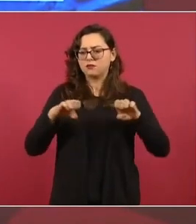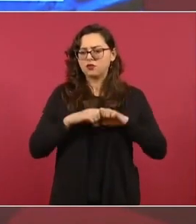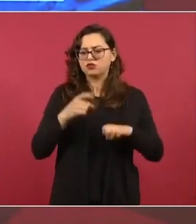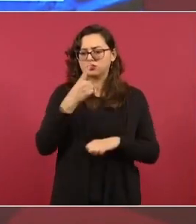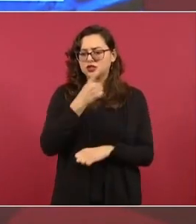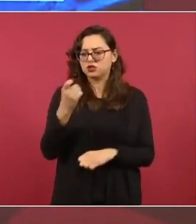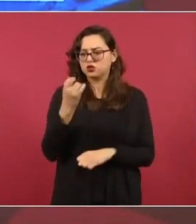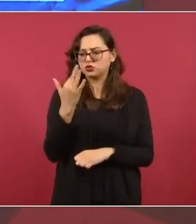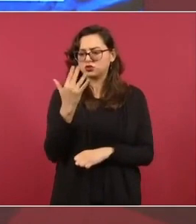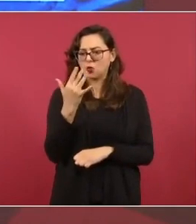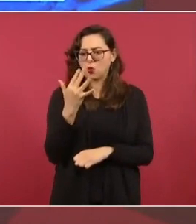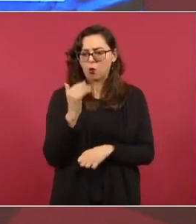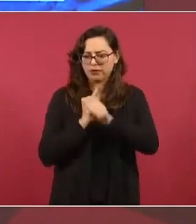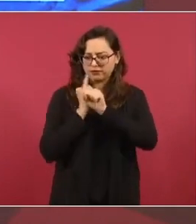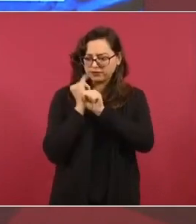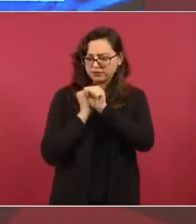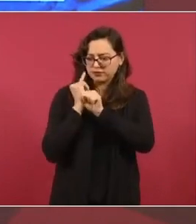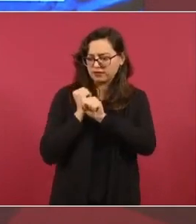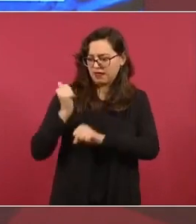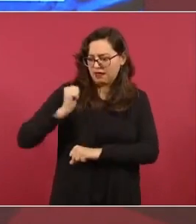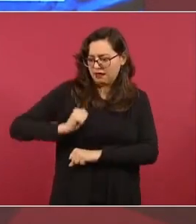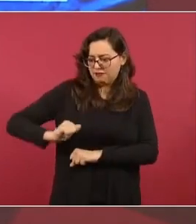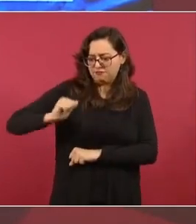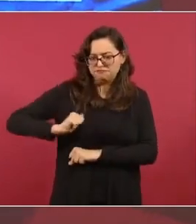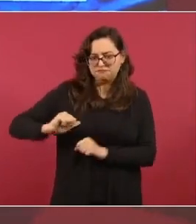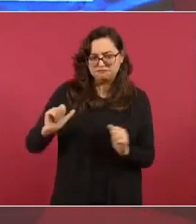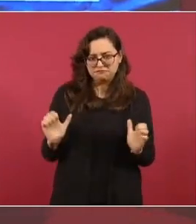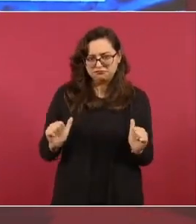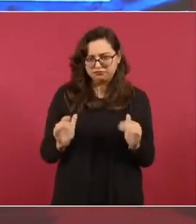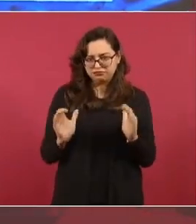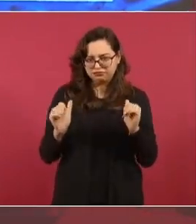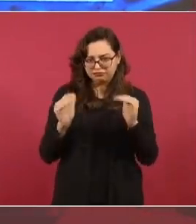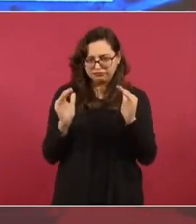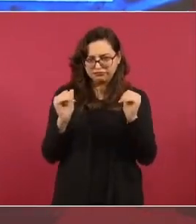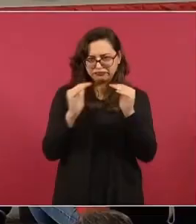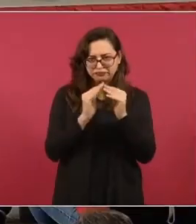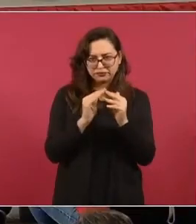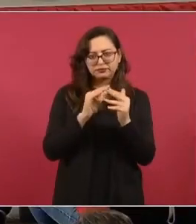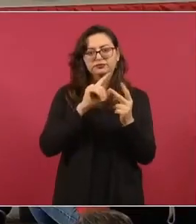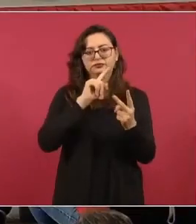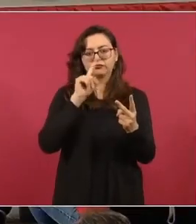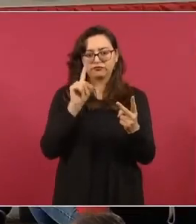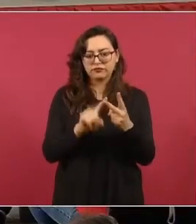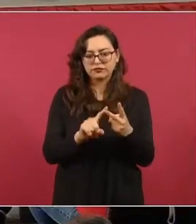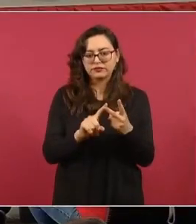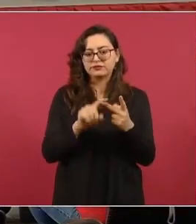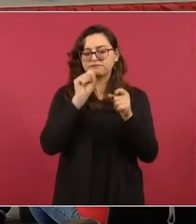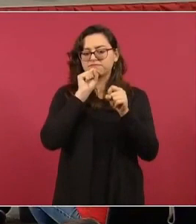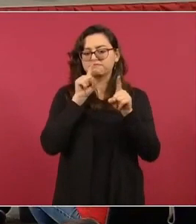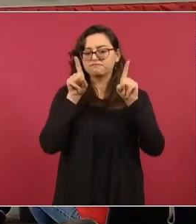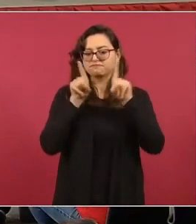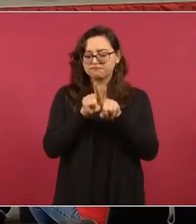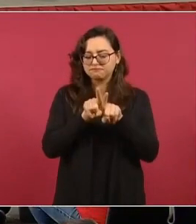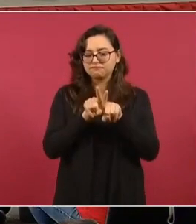Tenemos de aquí a acá 7